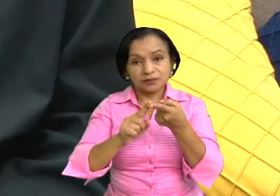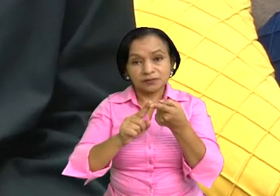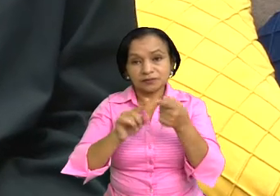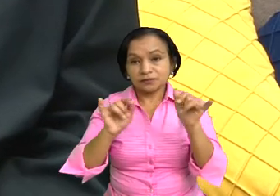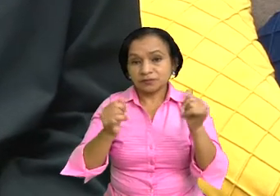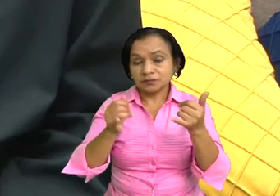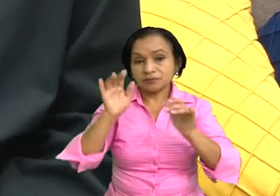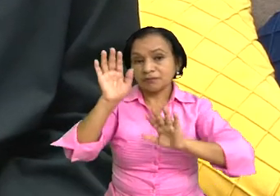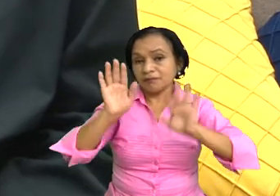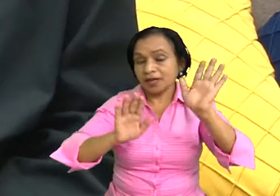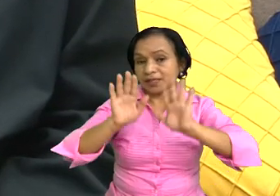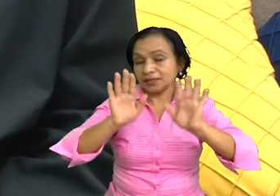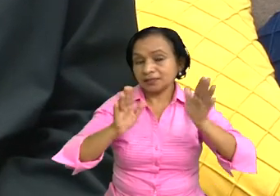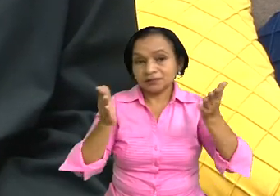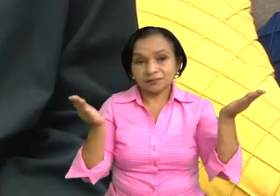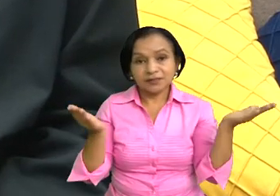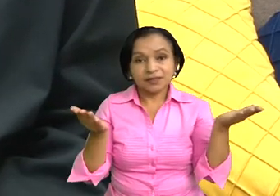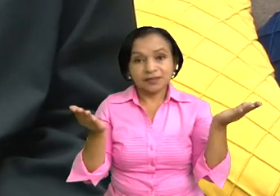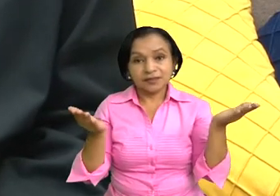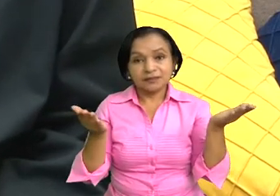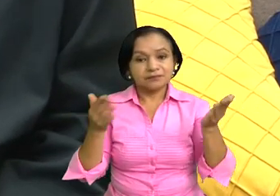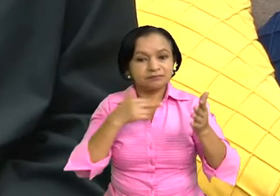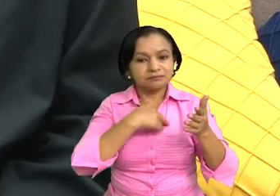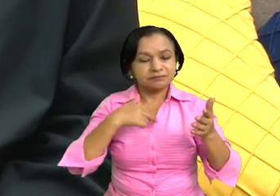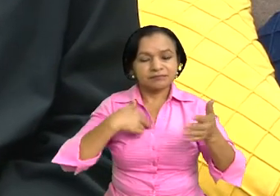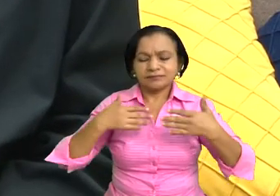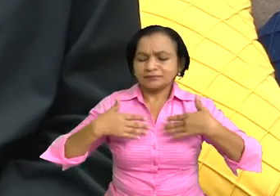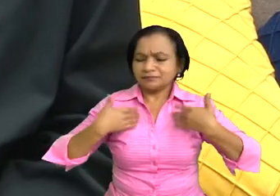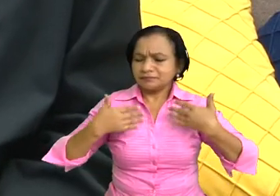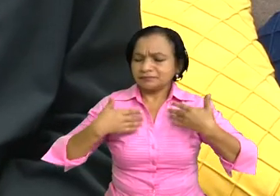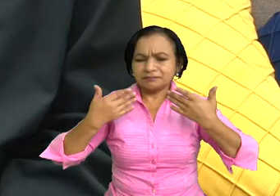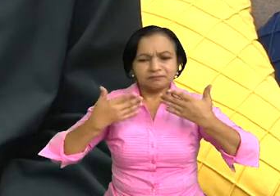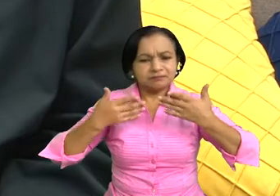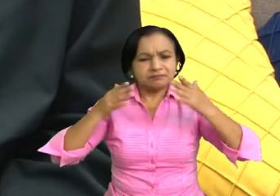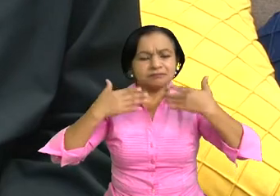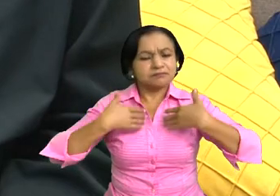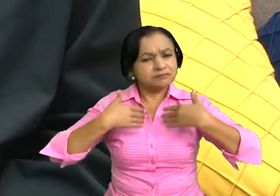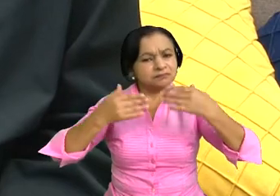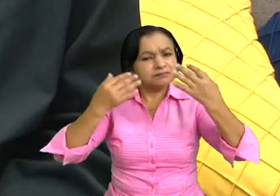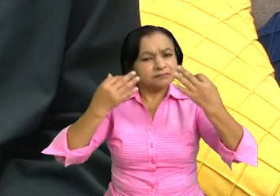jugar, participar, recrearte